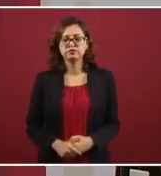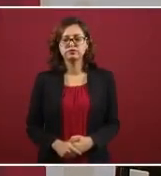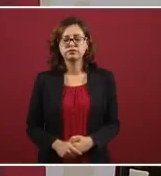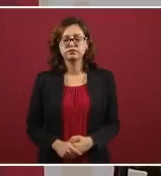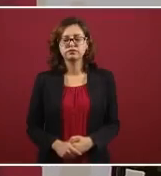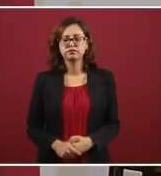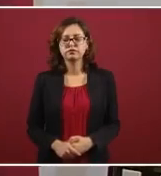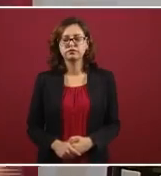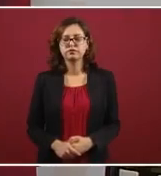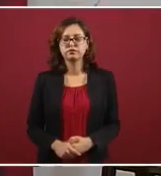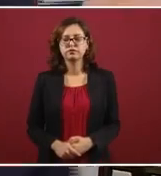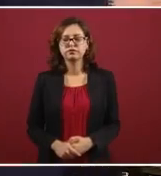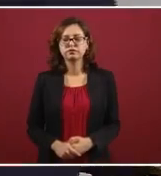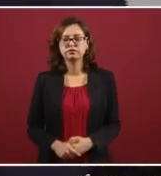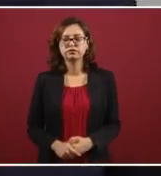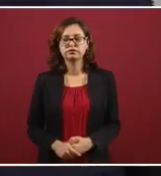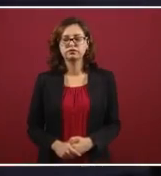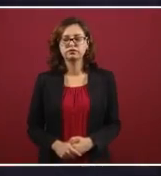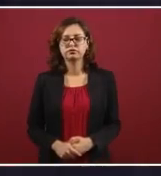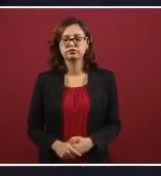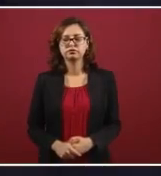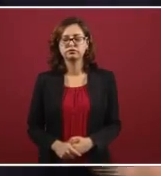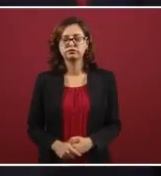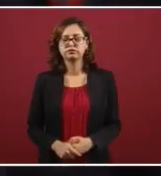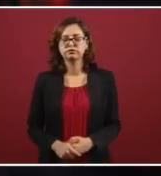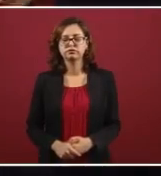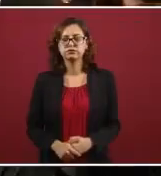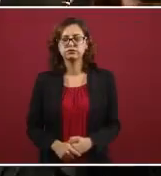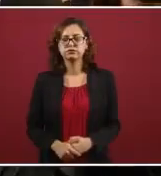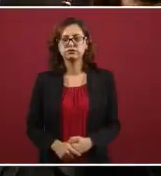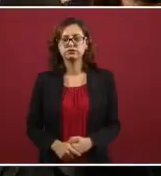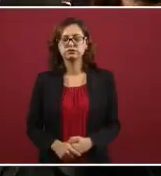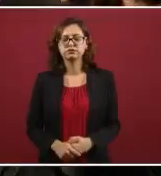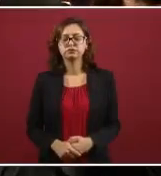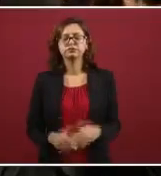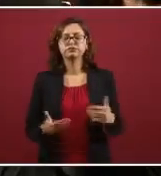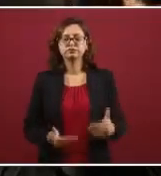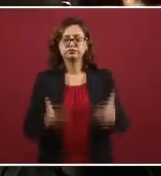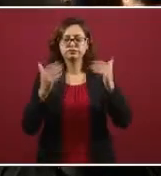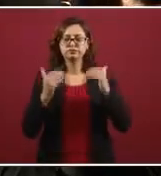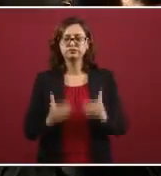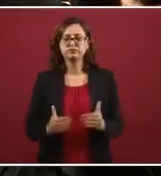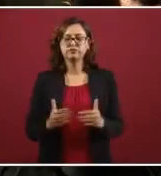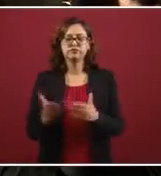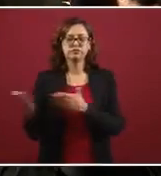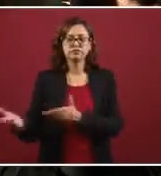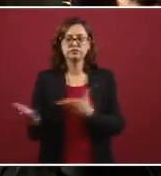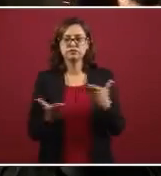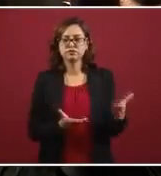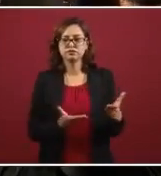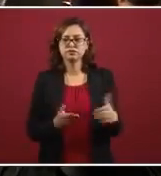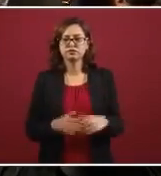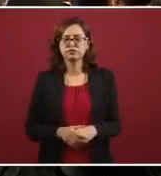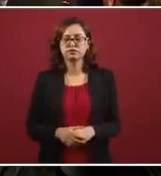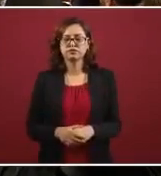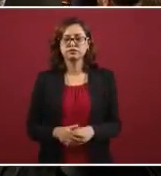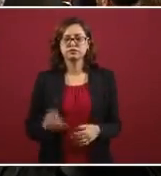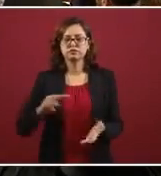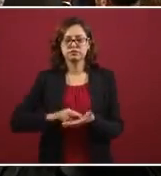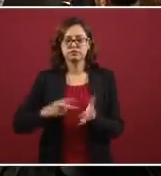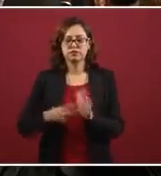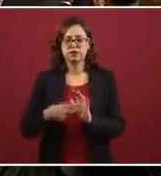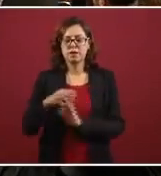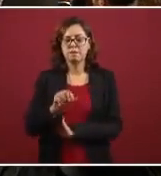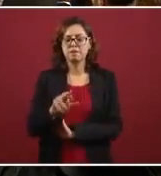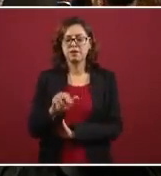A continuación, Toma la palabra la ingeniera María